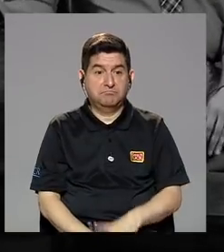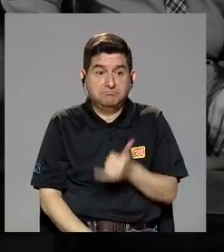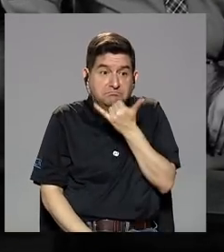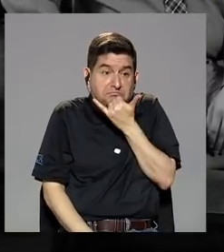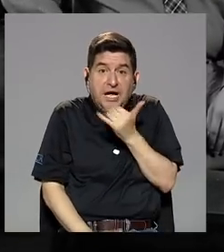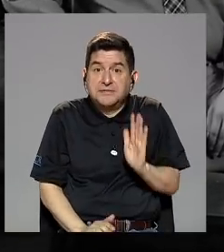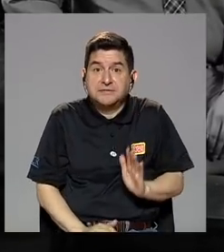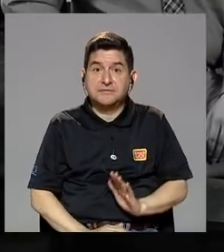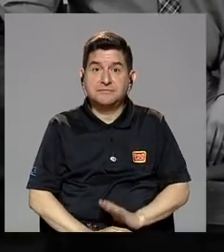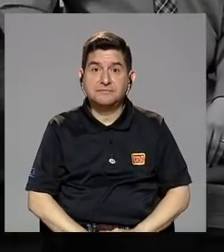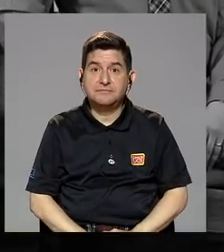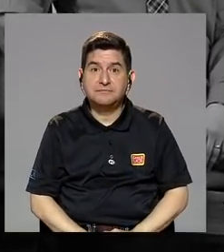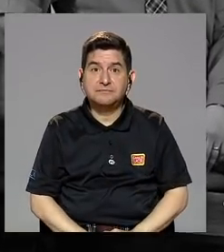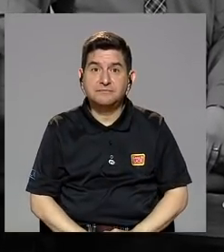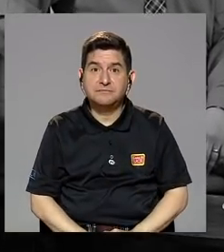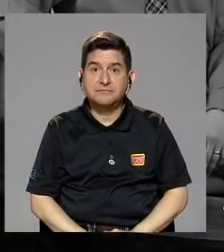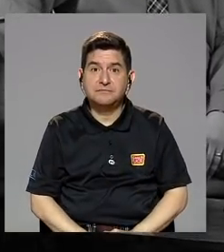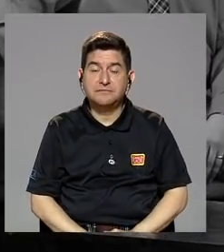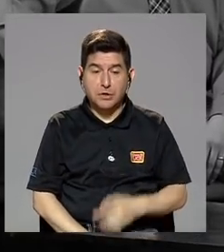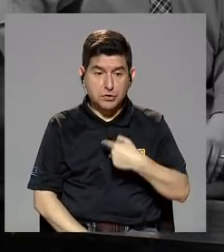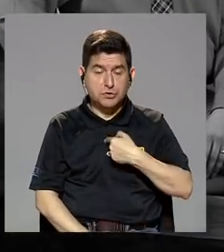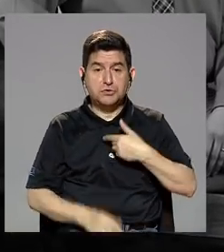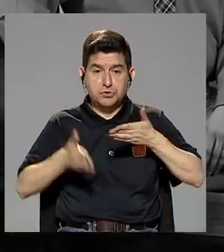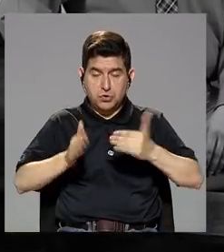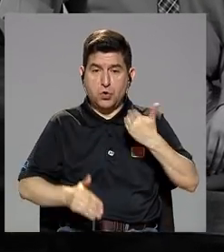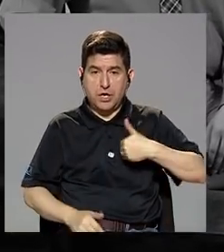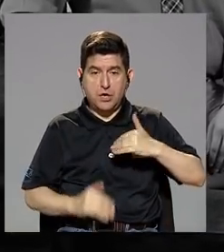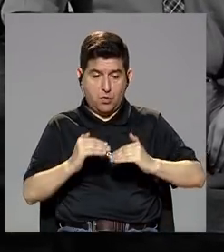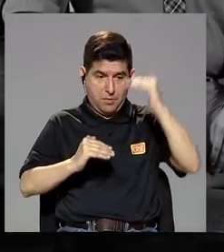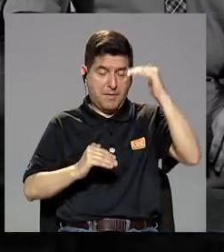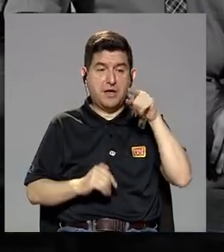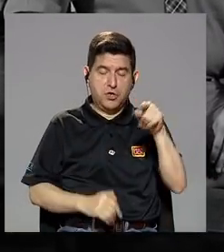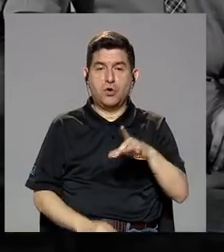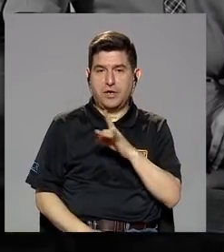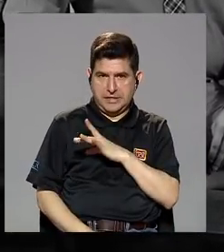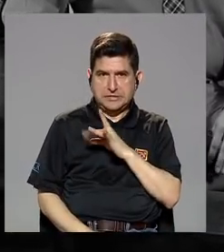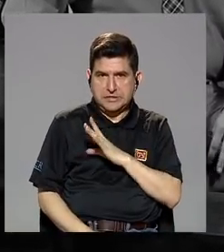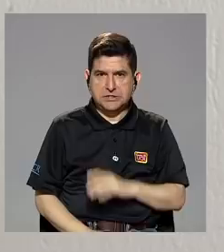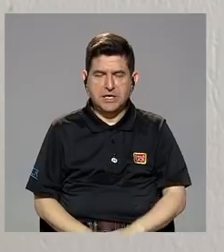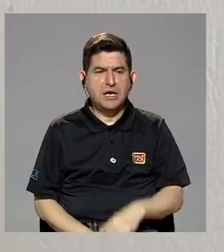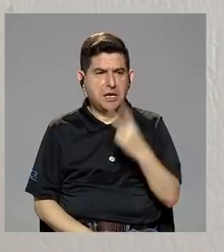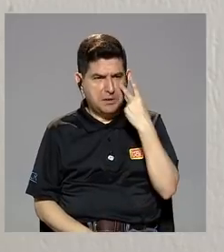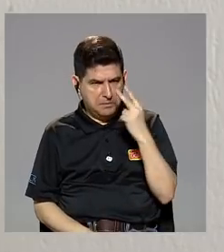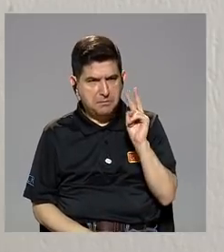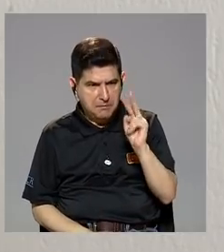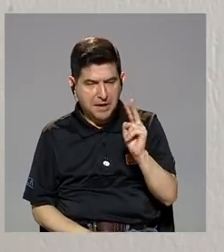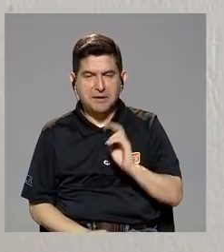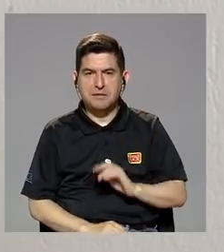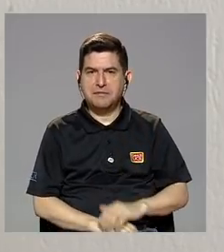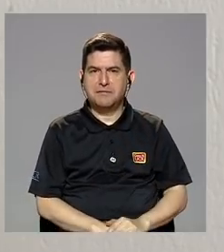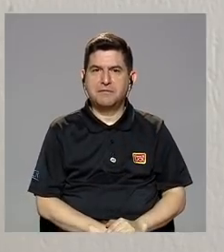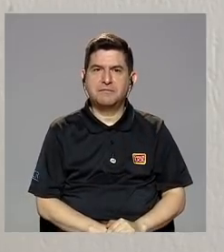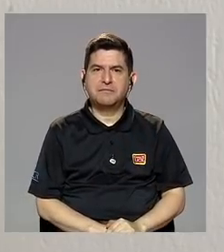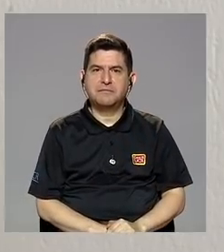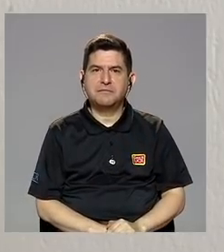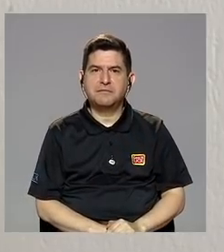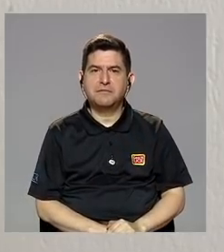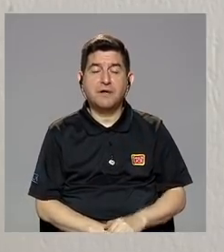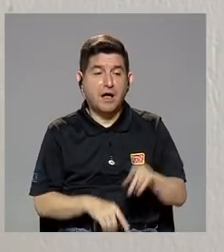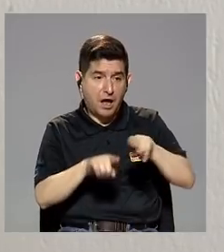pasaba me dieron y ver también yo tengo mi hijo mayor es chile ver a mi hijo ver